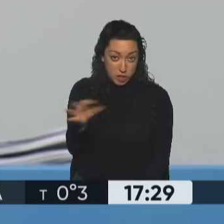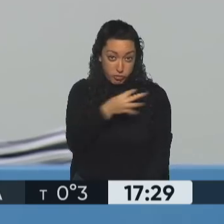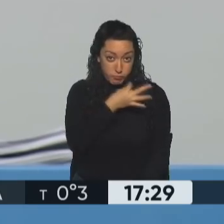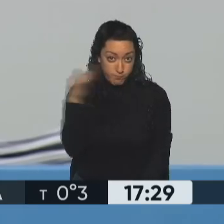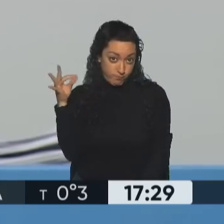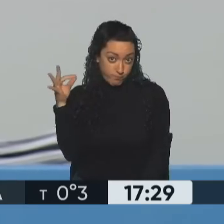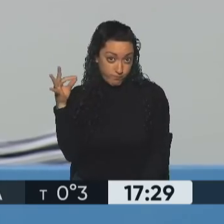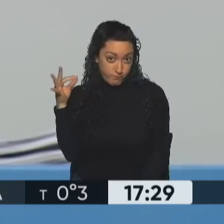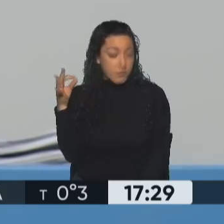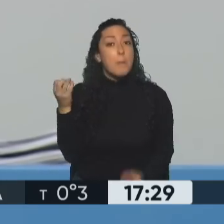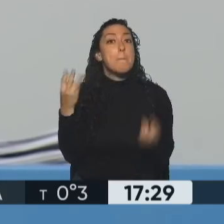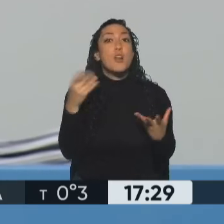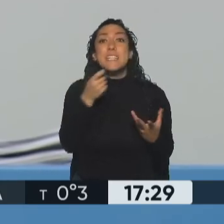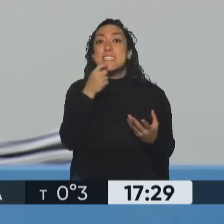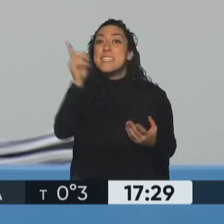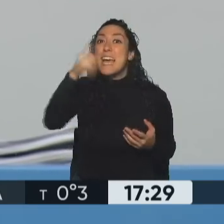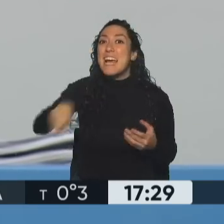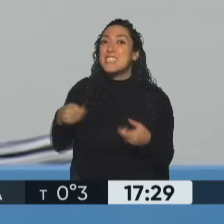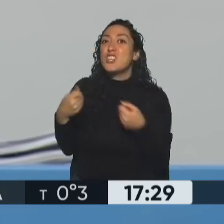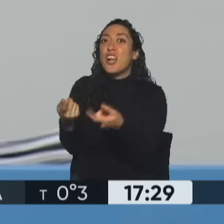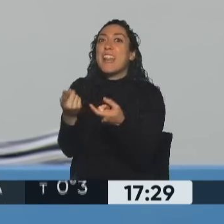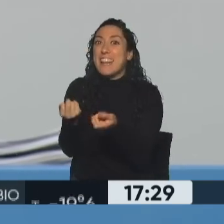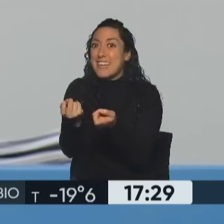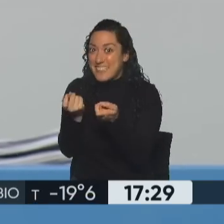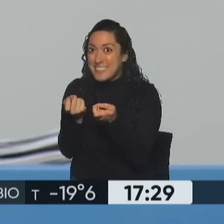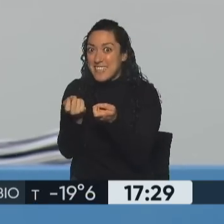Cuando es para ellos, está todo bien.